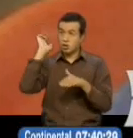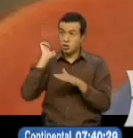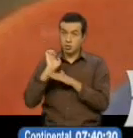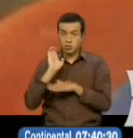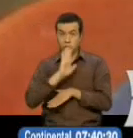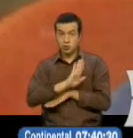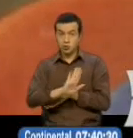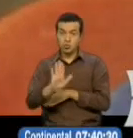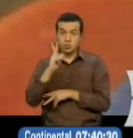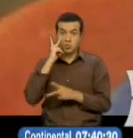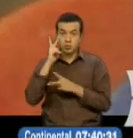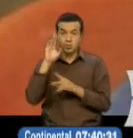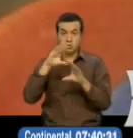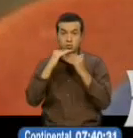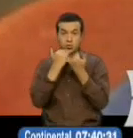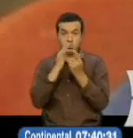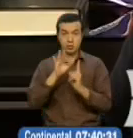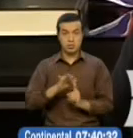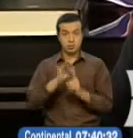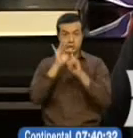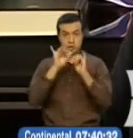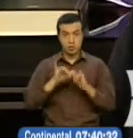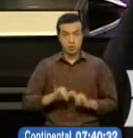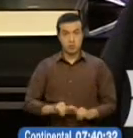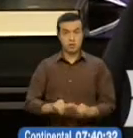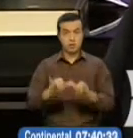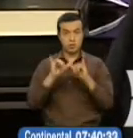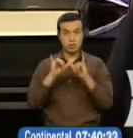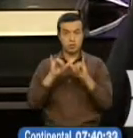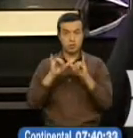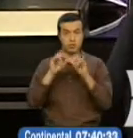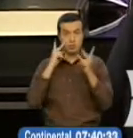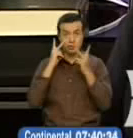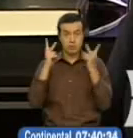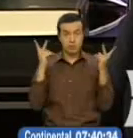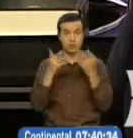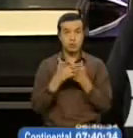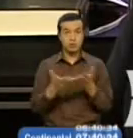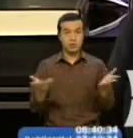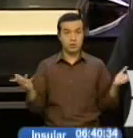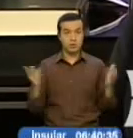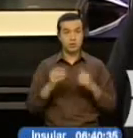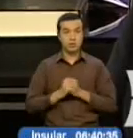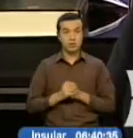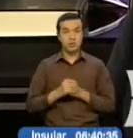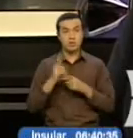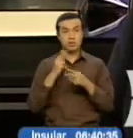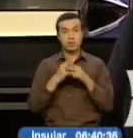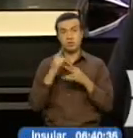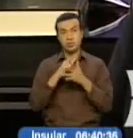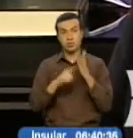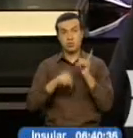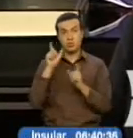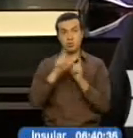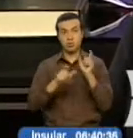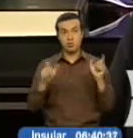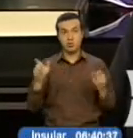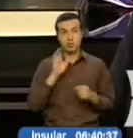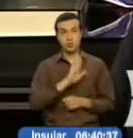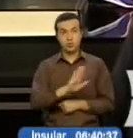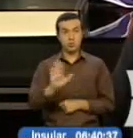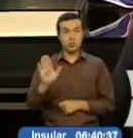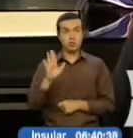serán escogidos por una comisión especializada. Que presenta una lista de los personajes que